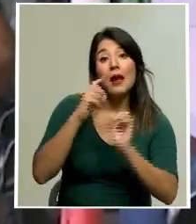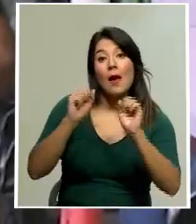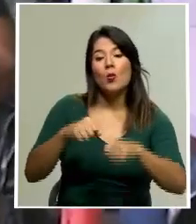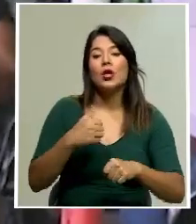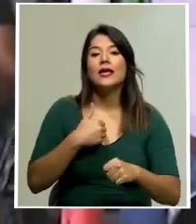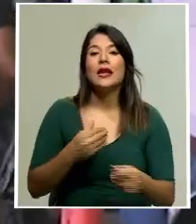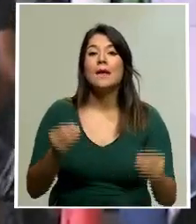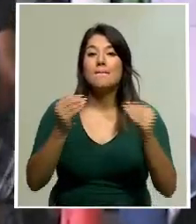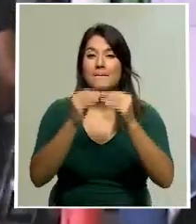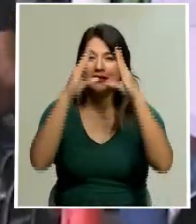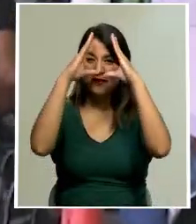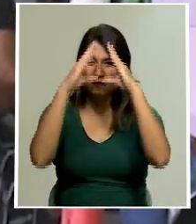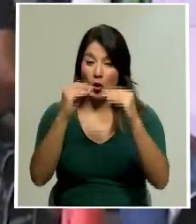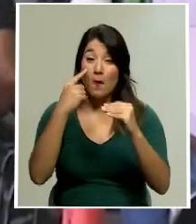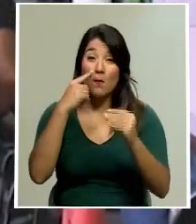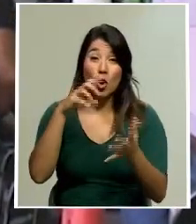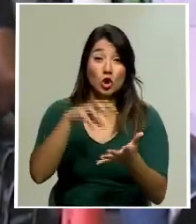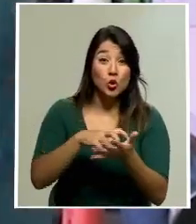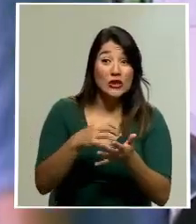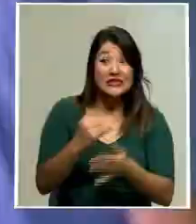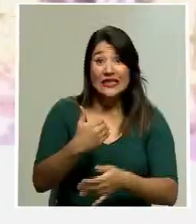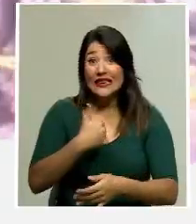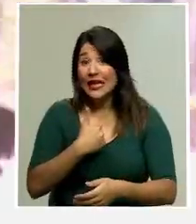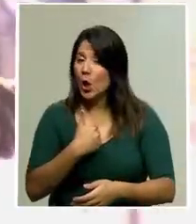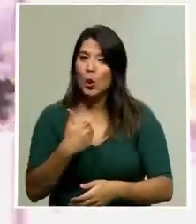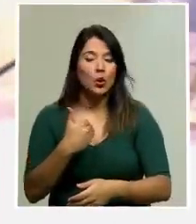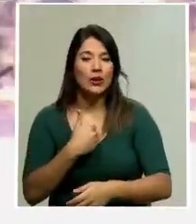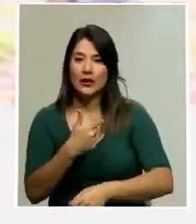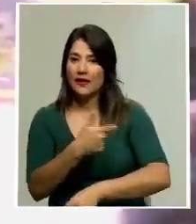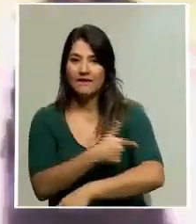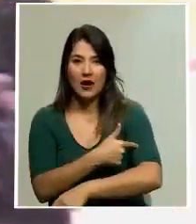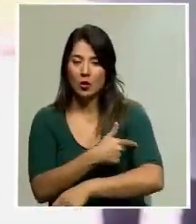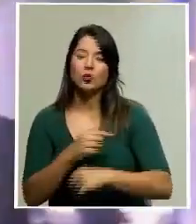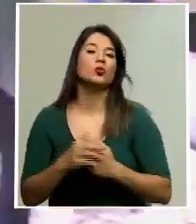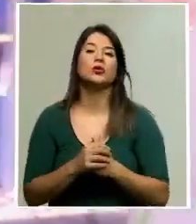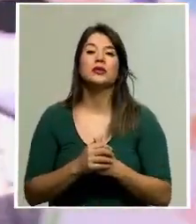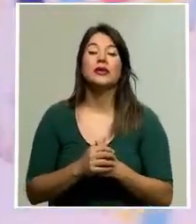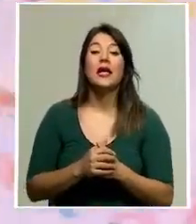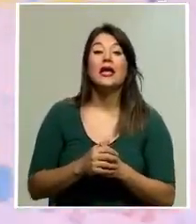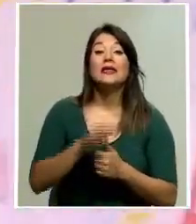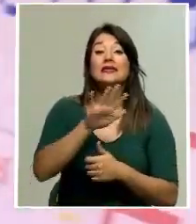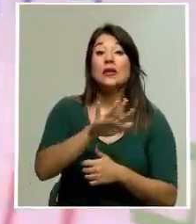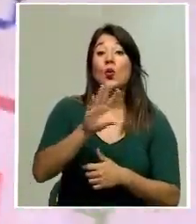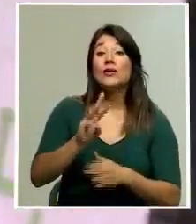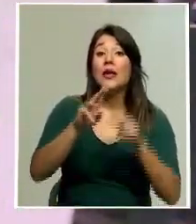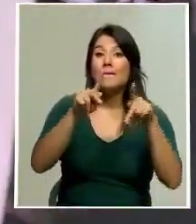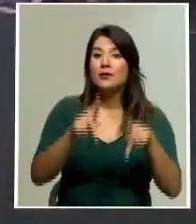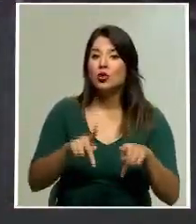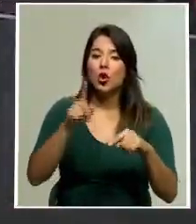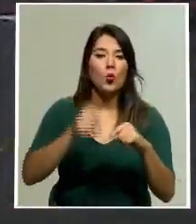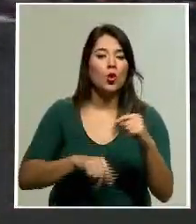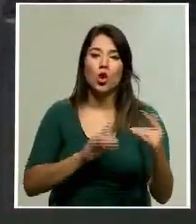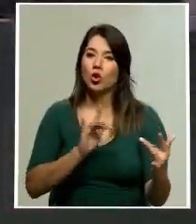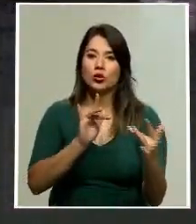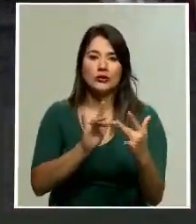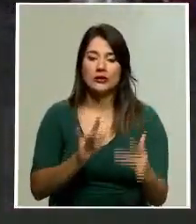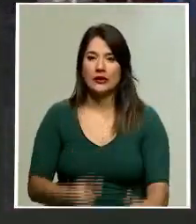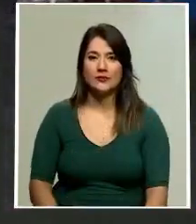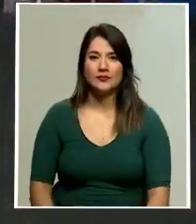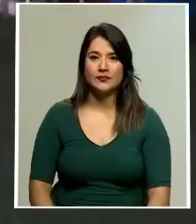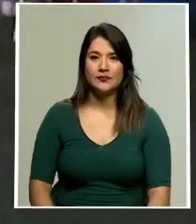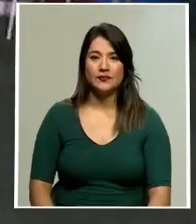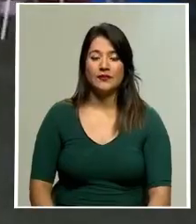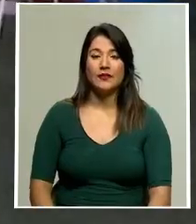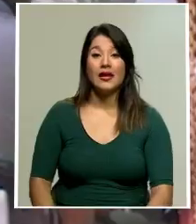información frente a la duda de estar vacunados o no. Del grupo, 56 personas no pudieron ser contactadas del todo. El